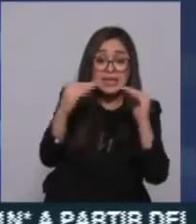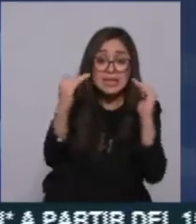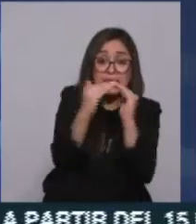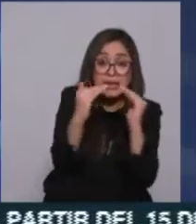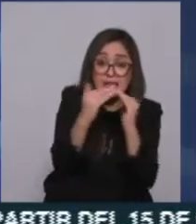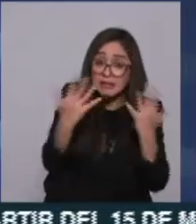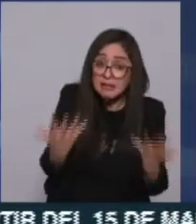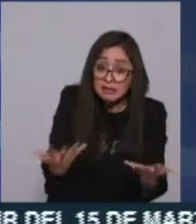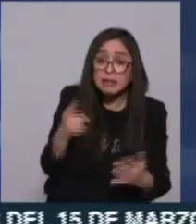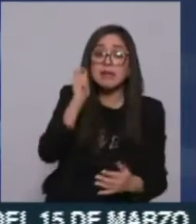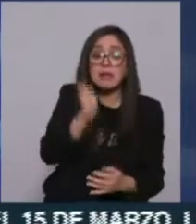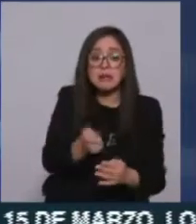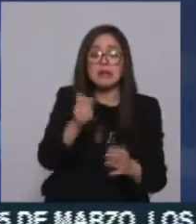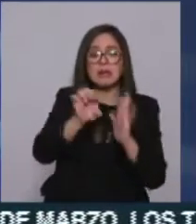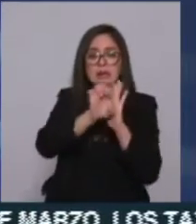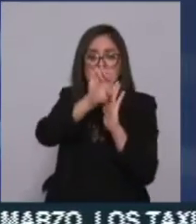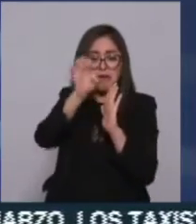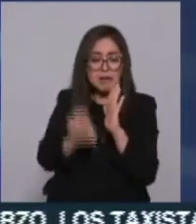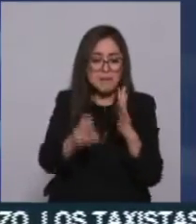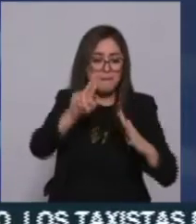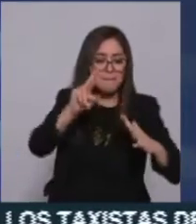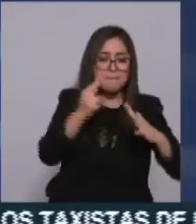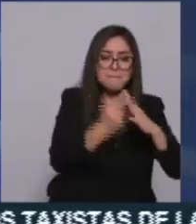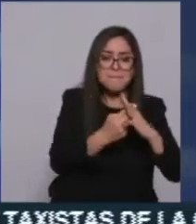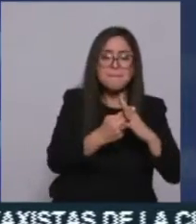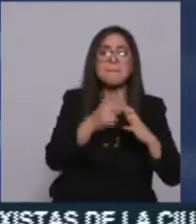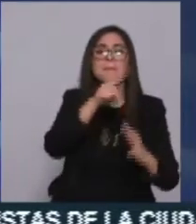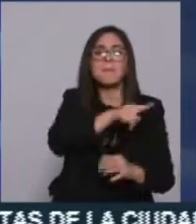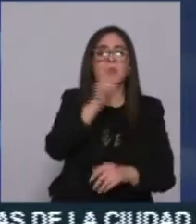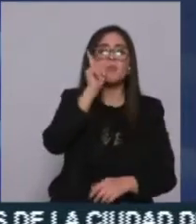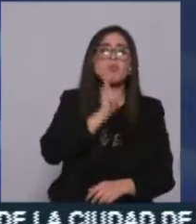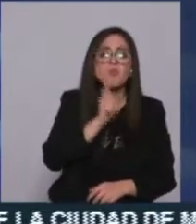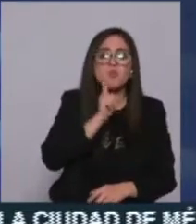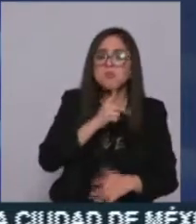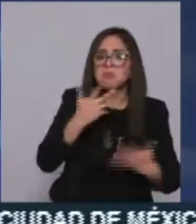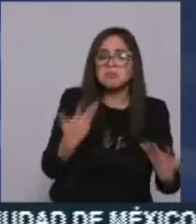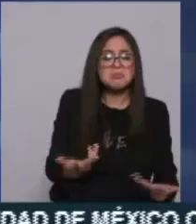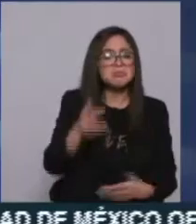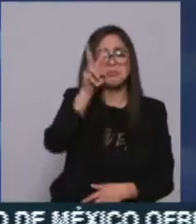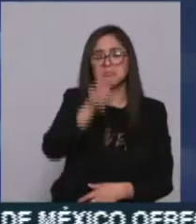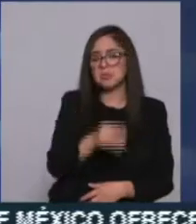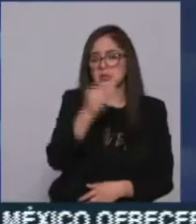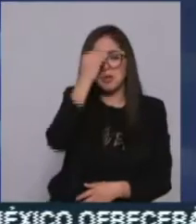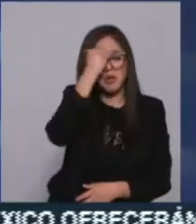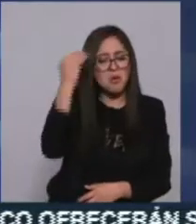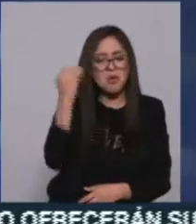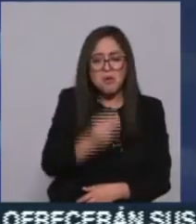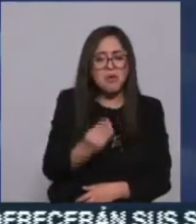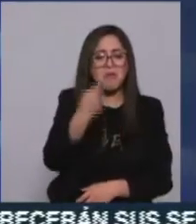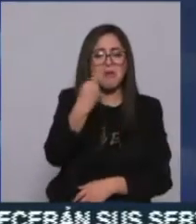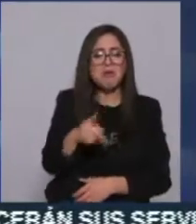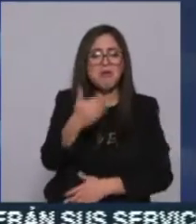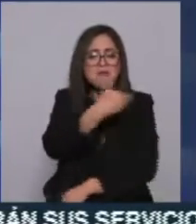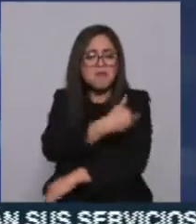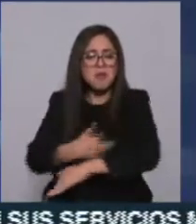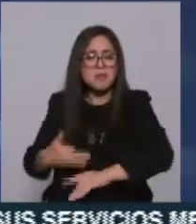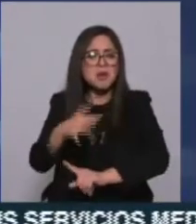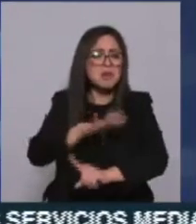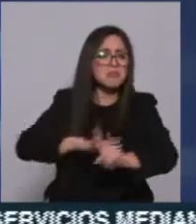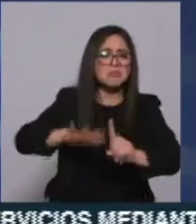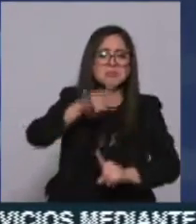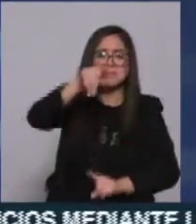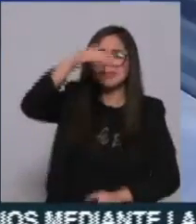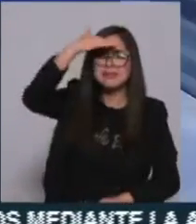feminicidio es en algunas ocasiones la consumación de esta realidad, su expresión más cruel, pero esta realidad se vive de manera cotidiana